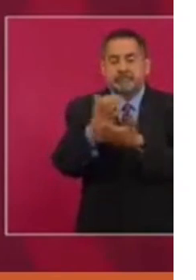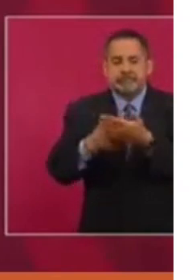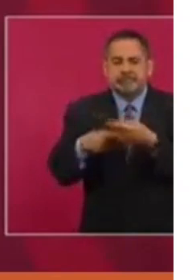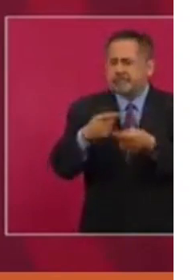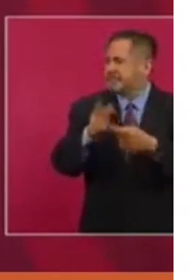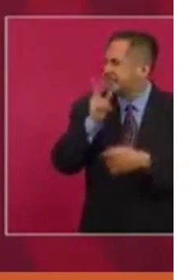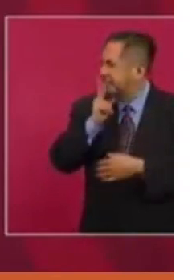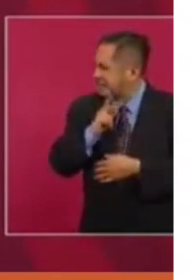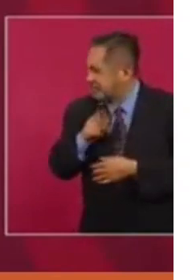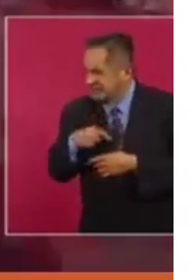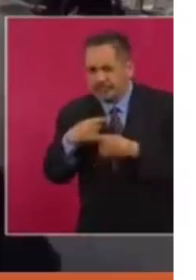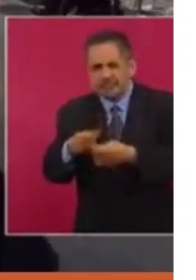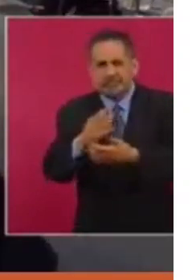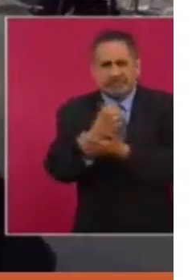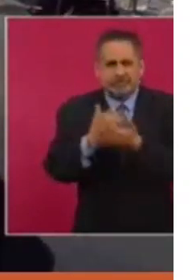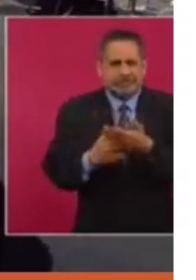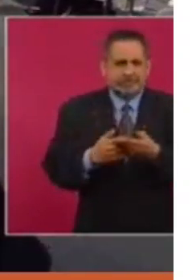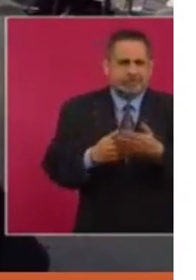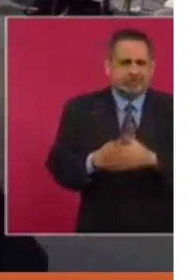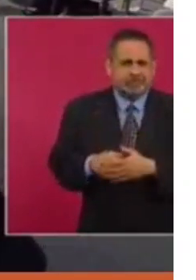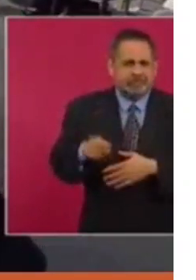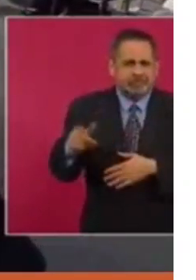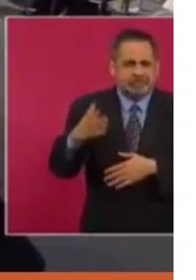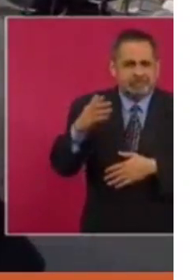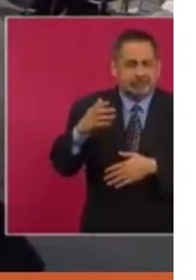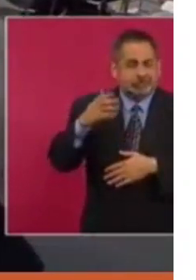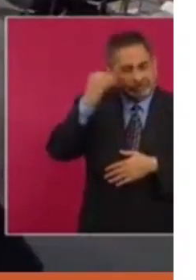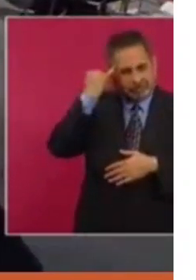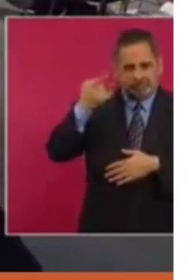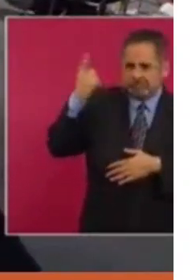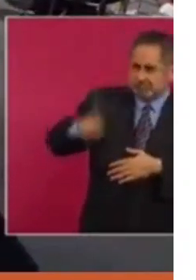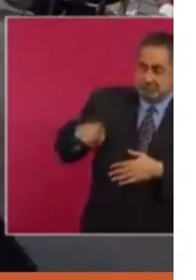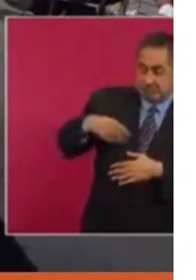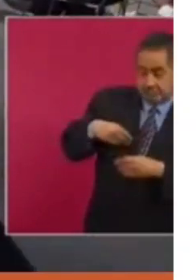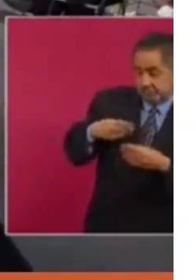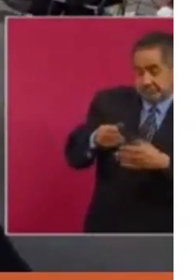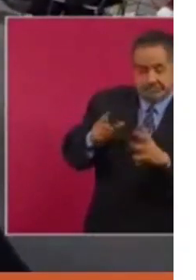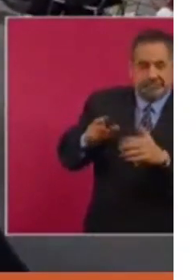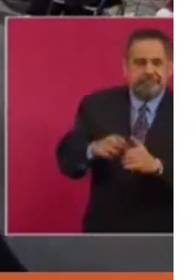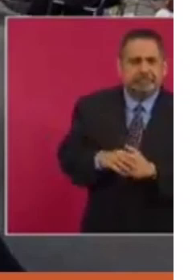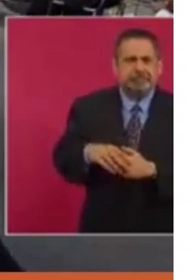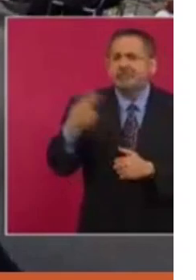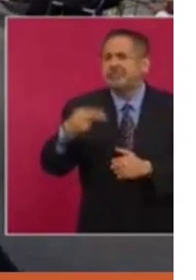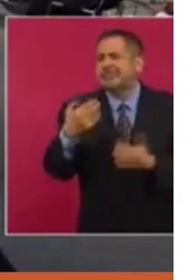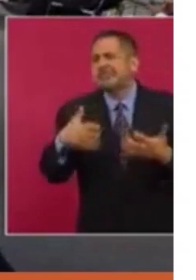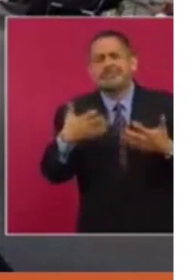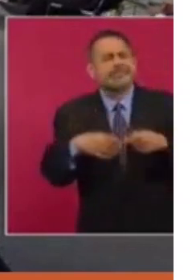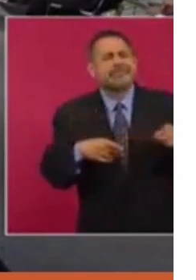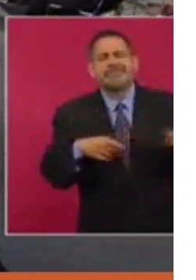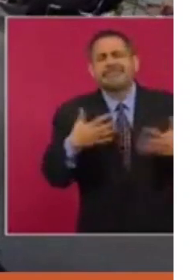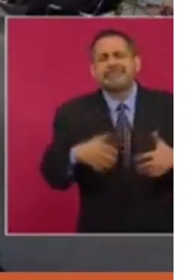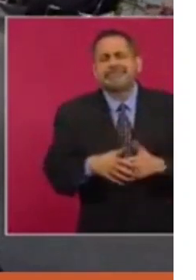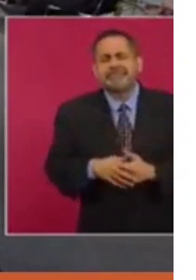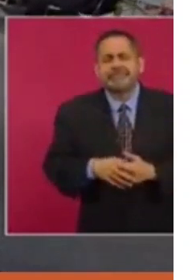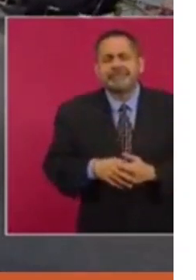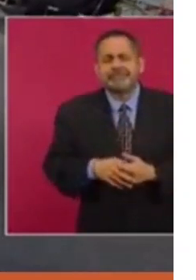Pemex, bueno, pero tuve que haber dado yo la orden, ¿verdad? ¿Cómo se llama la empresa?